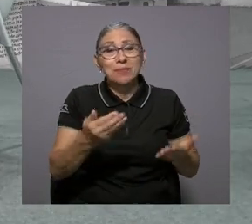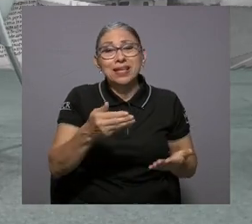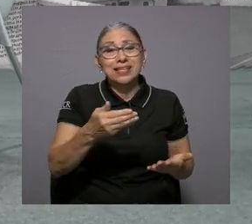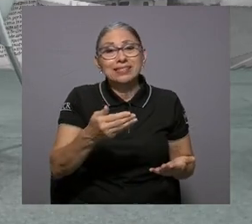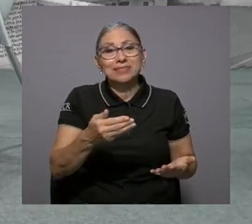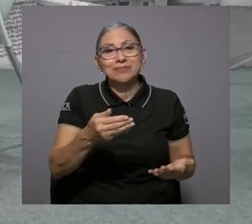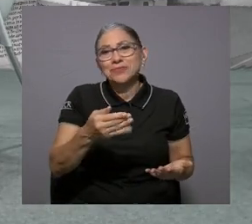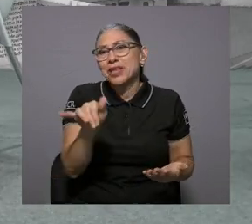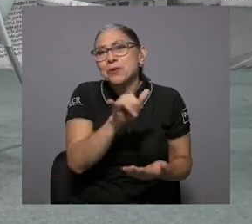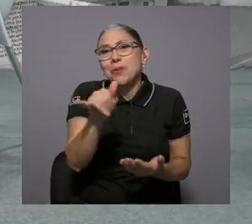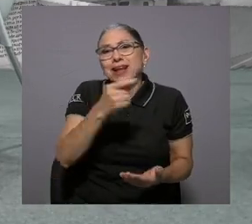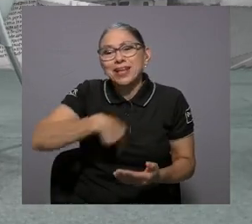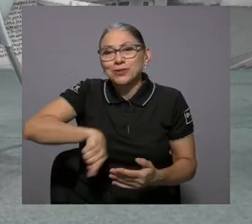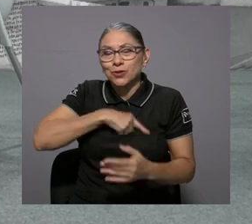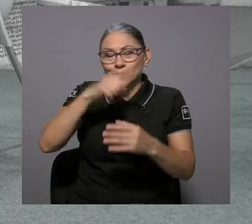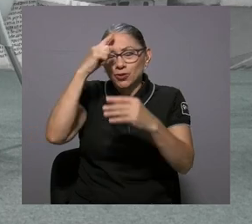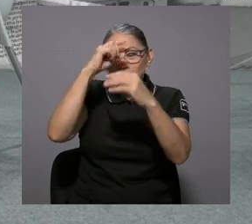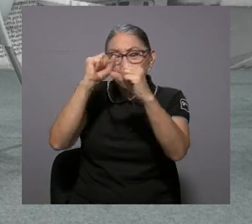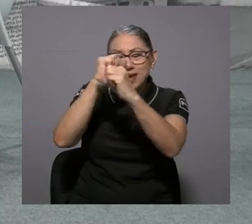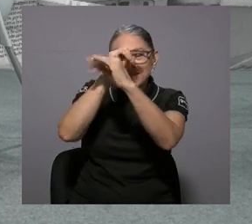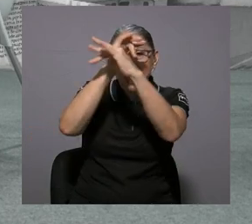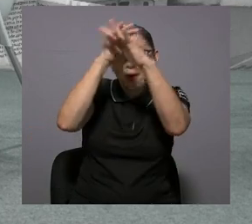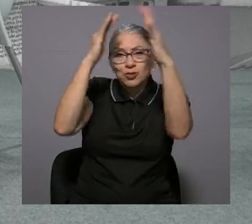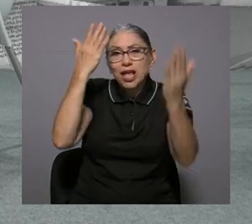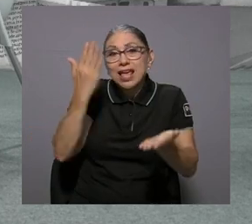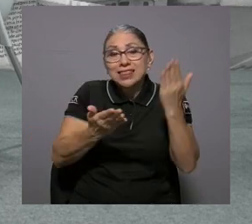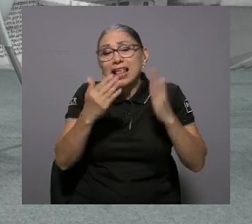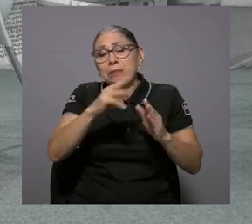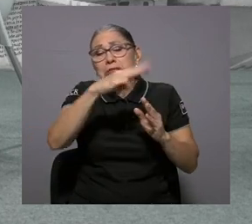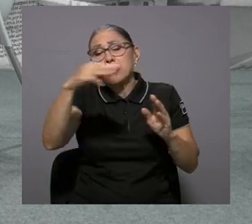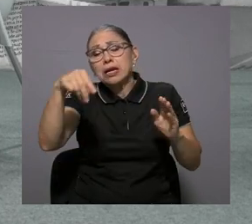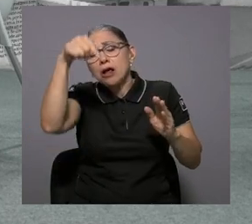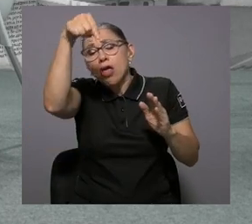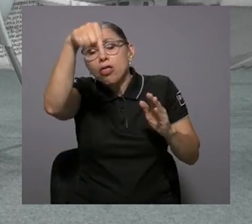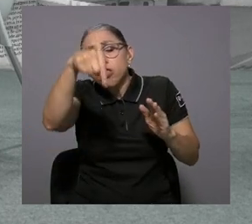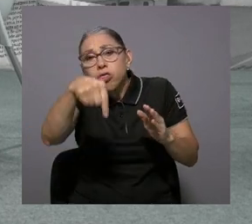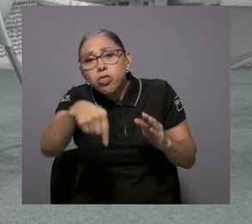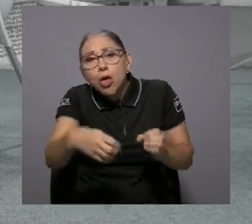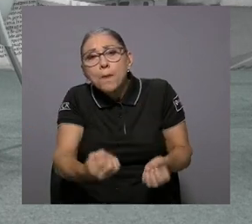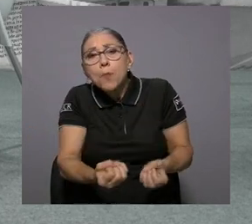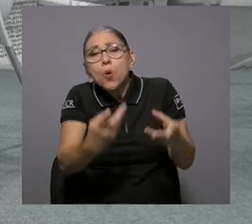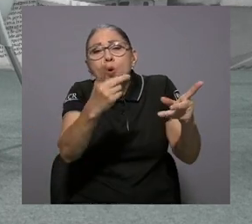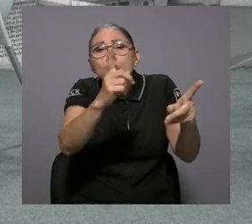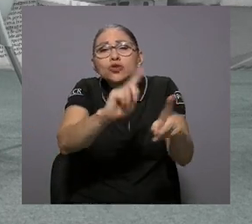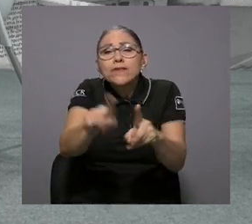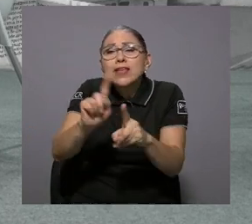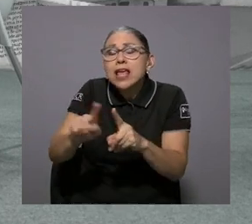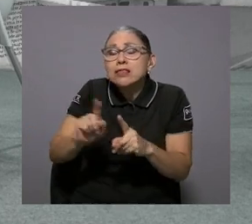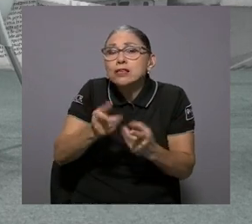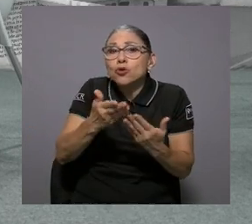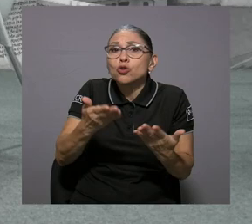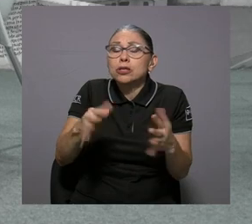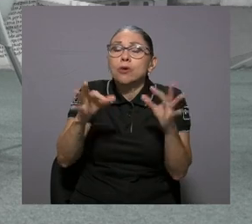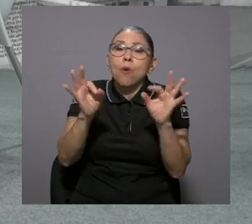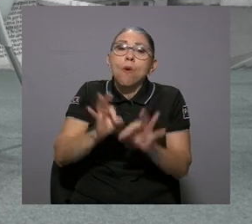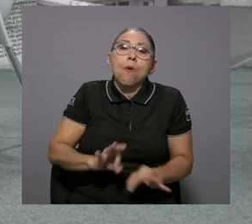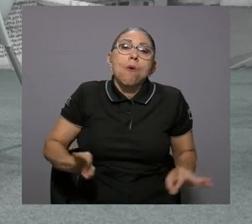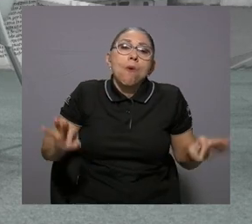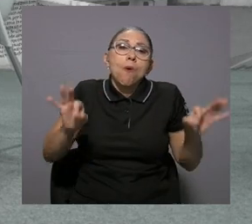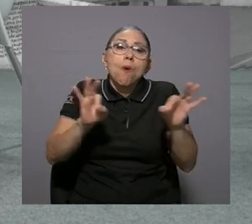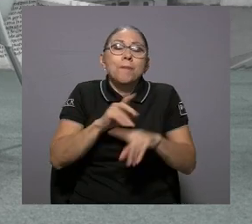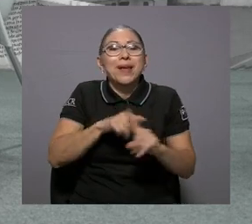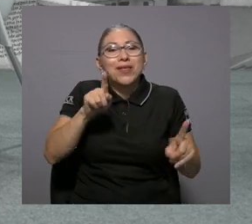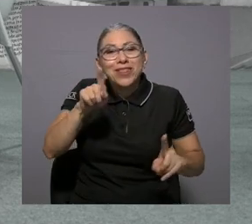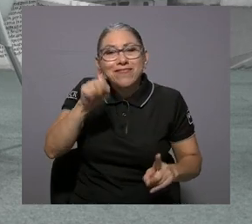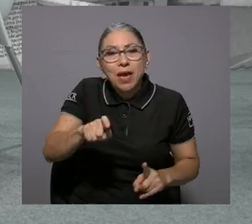nos imaginamos, miles de minerales y de riquezas importantes, pero habría que sopesar cuál riqueza